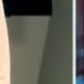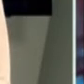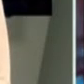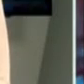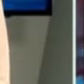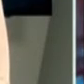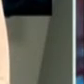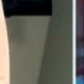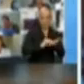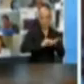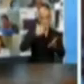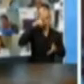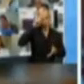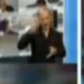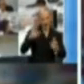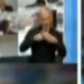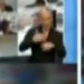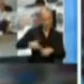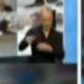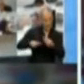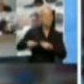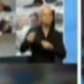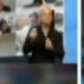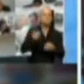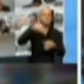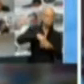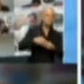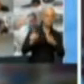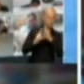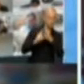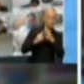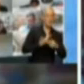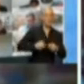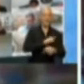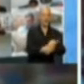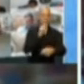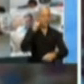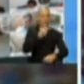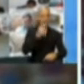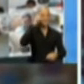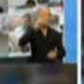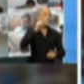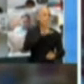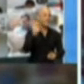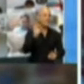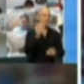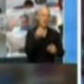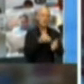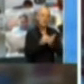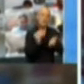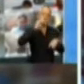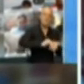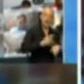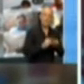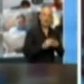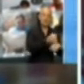nosotros estamos contentos. Se está trabajando mucho e intentando, como les digo, a distancia. Yo estoy en Tucumán en este momento, pero